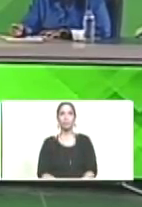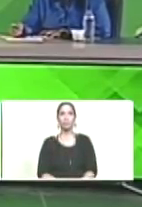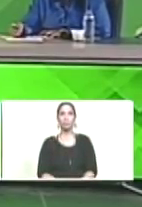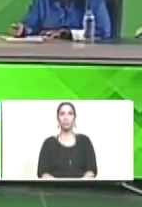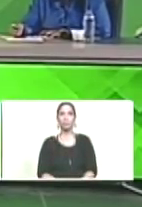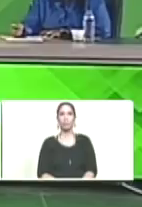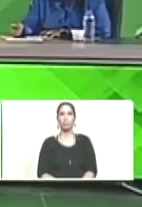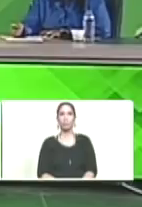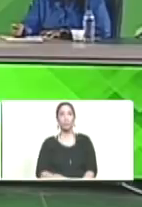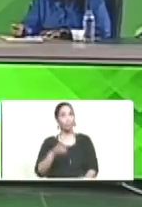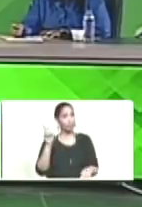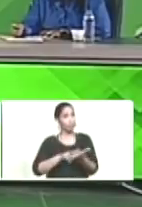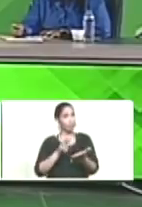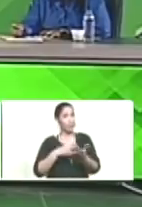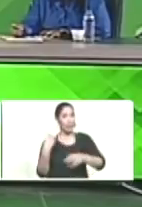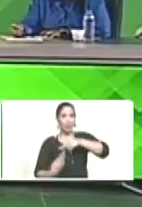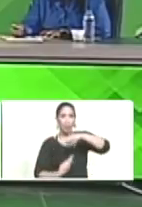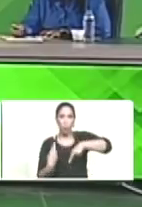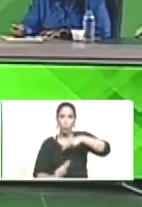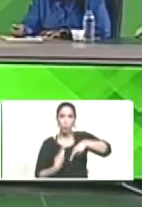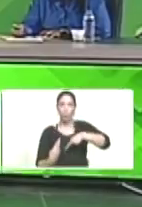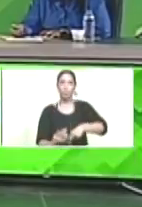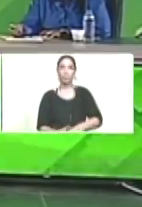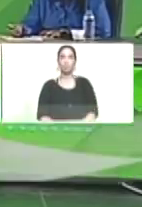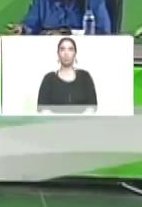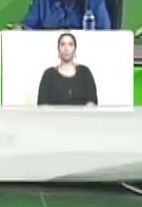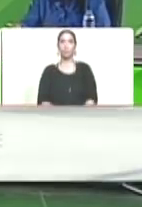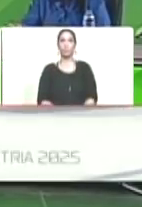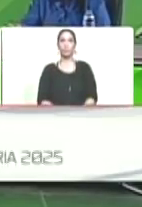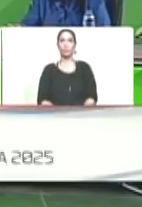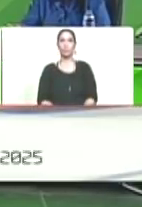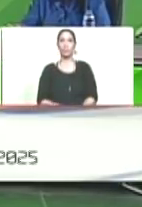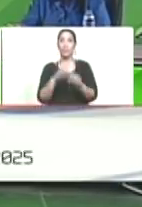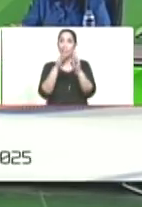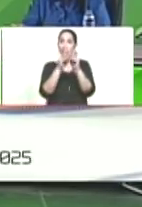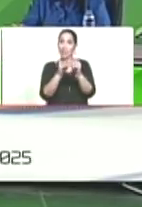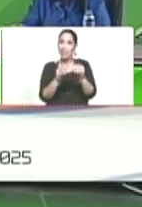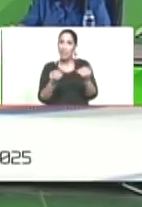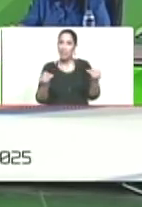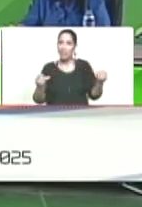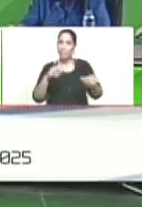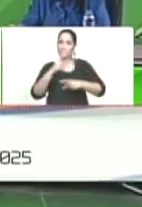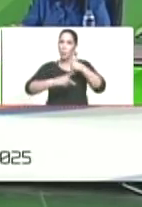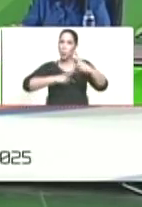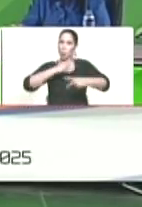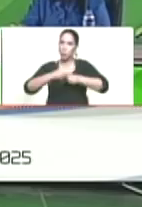Y es la verdadera revolución. La tierra produciendo.